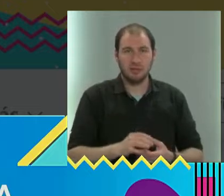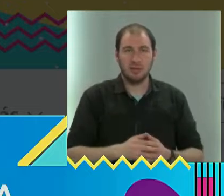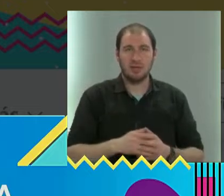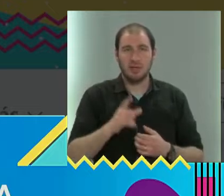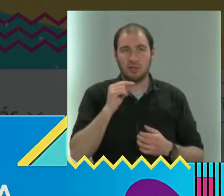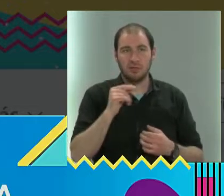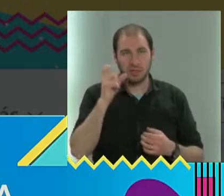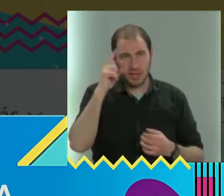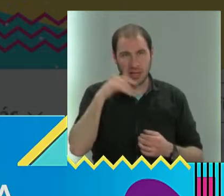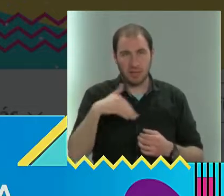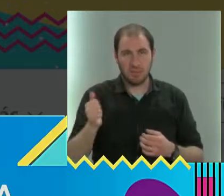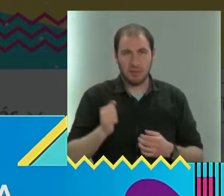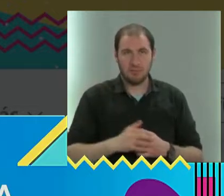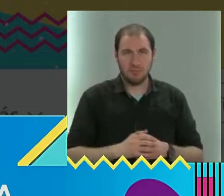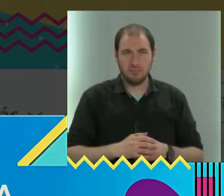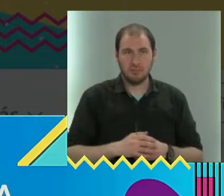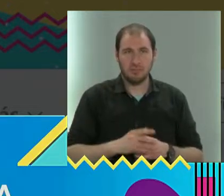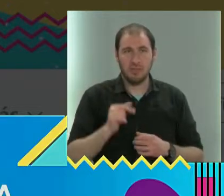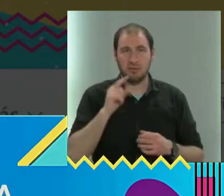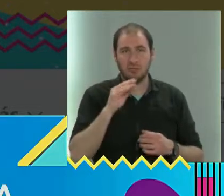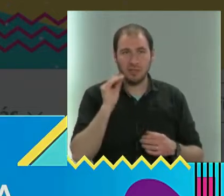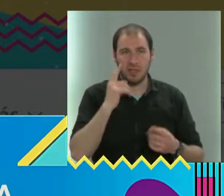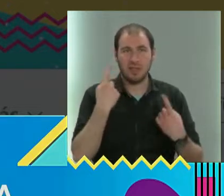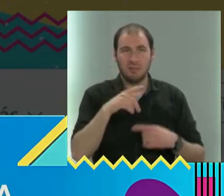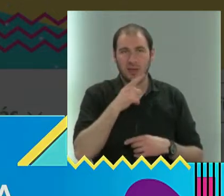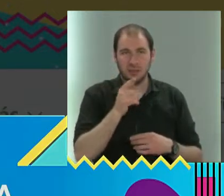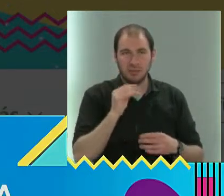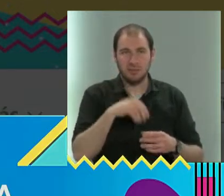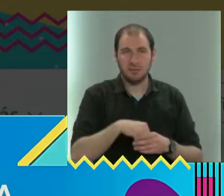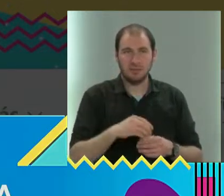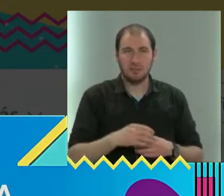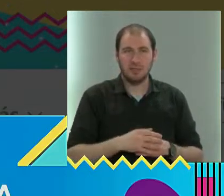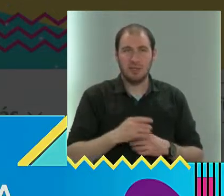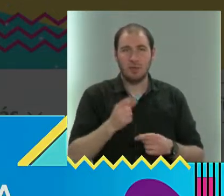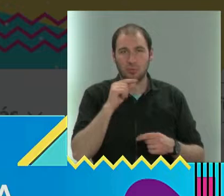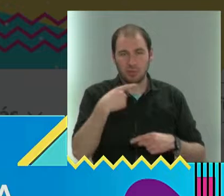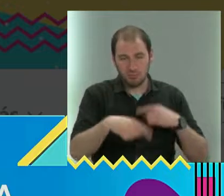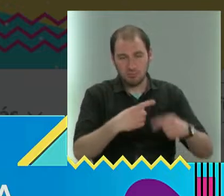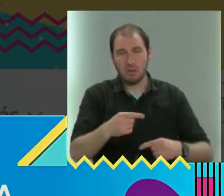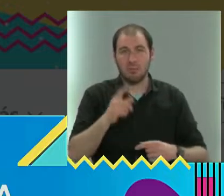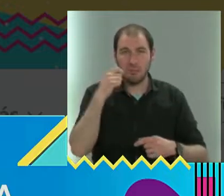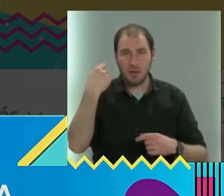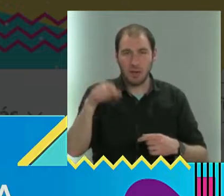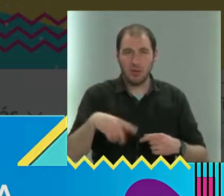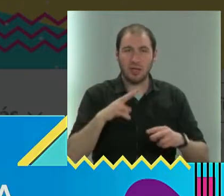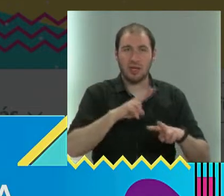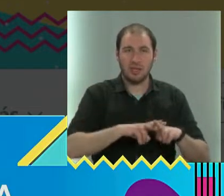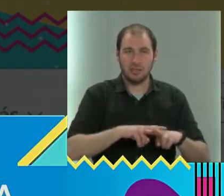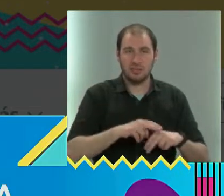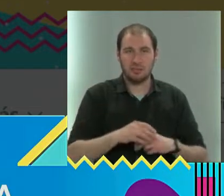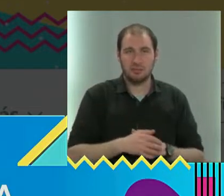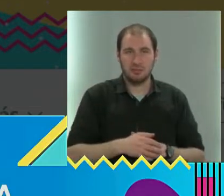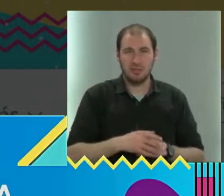el tuit de Emma Cugnetti. Si querés, entras al Twitter de Distintos Parecidos y lo podés retuitear con el programa del día de hoy y el hashtag, por